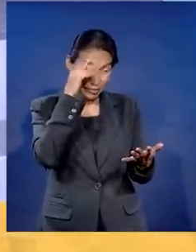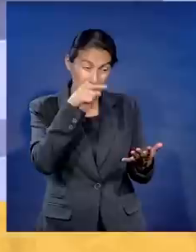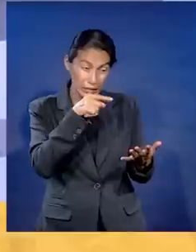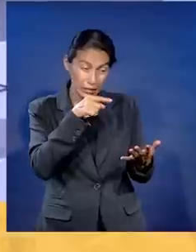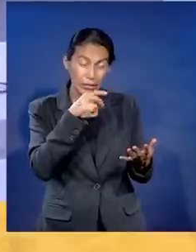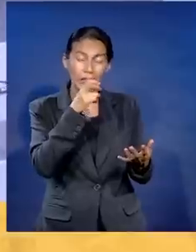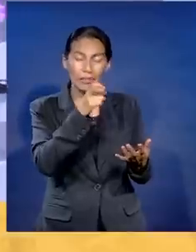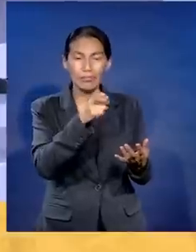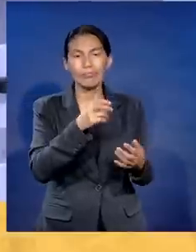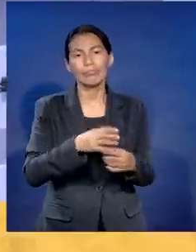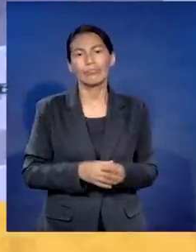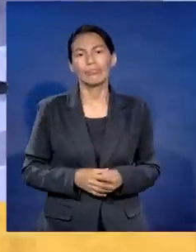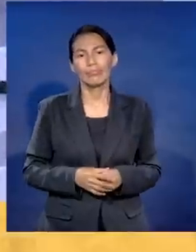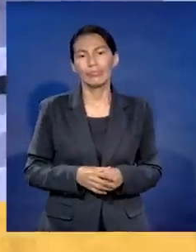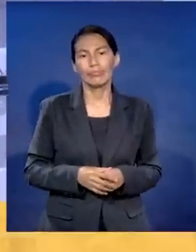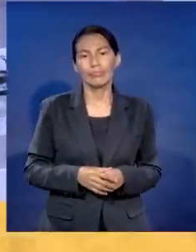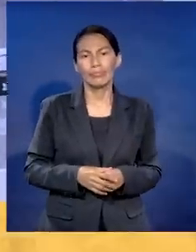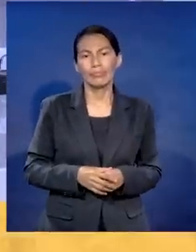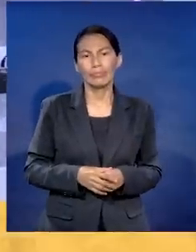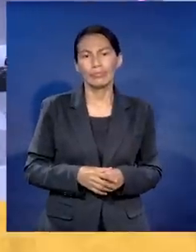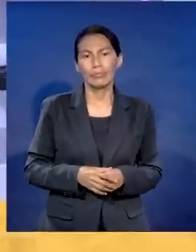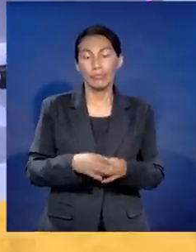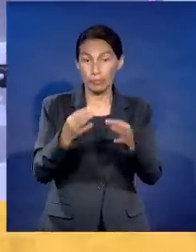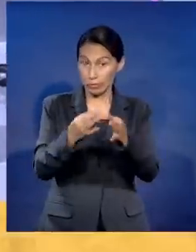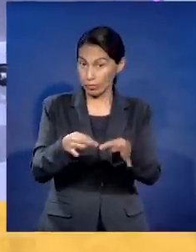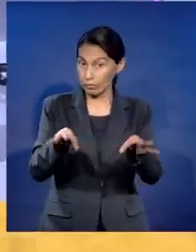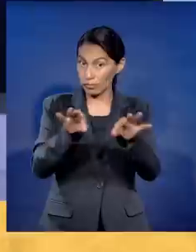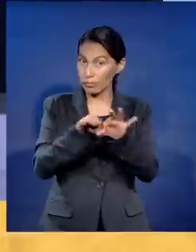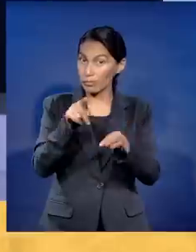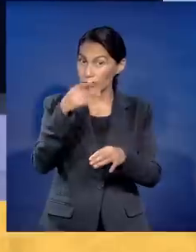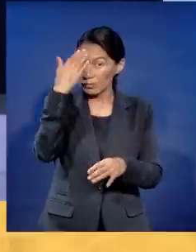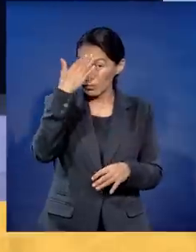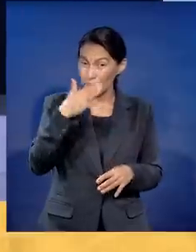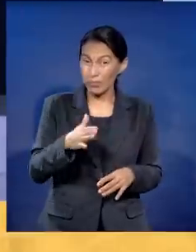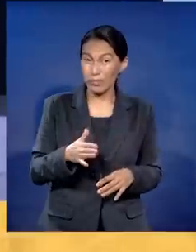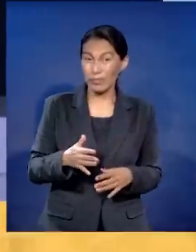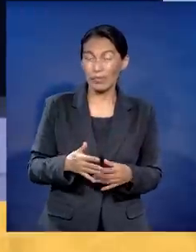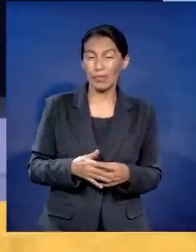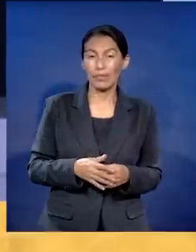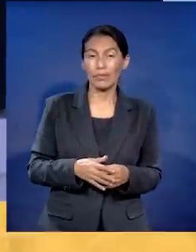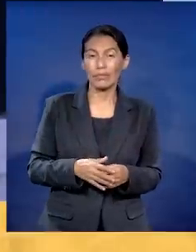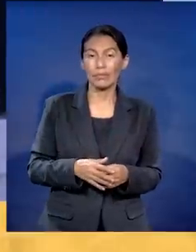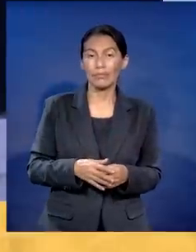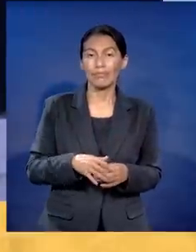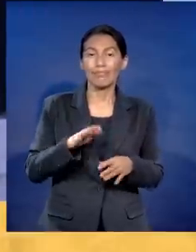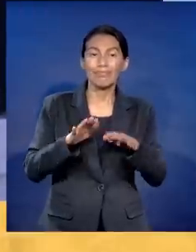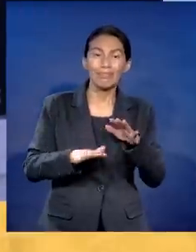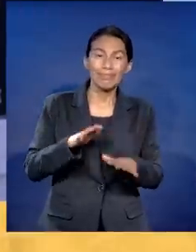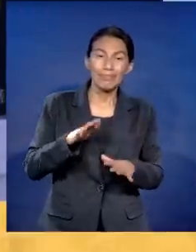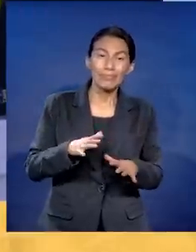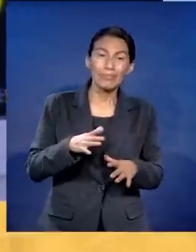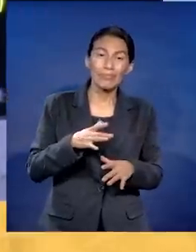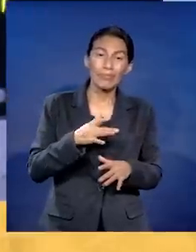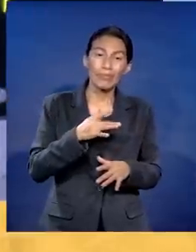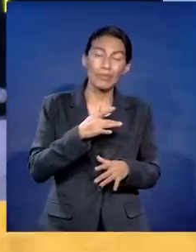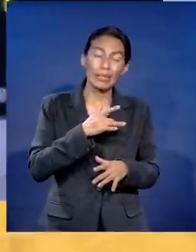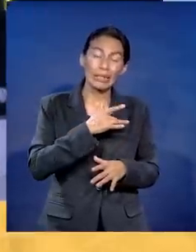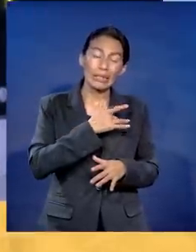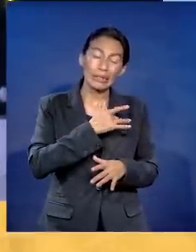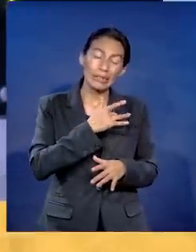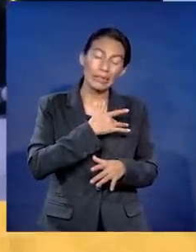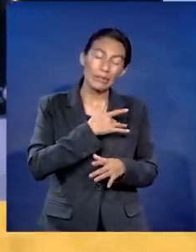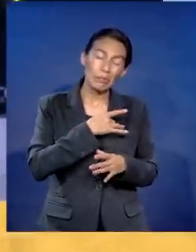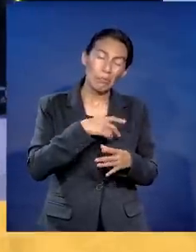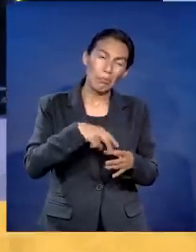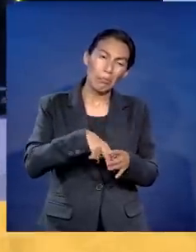Y es importante saberlo y entenderlo. Porque si no, pueden ocurrir muchísimas